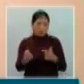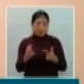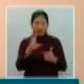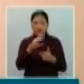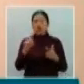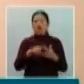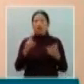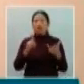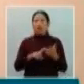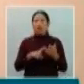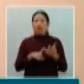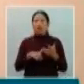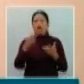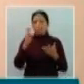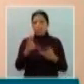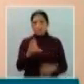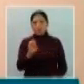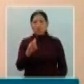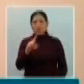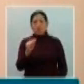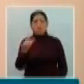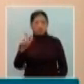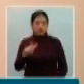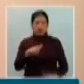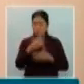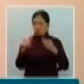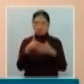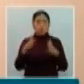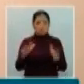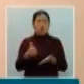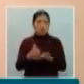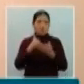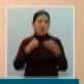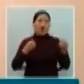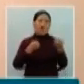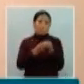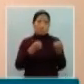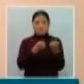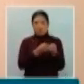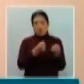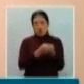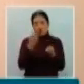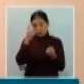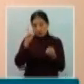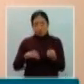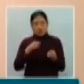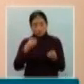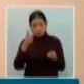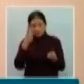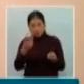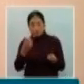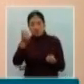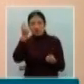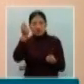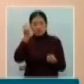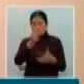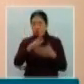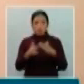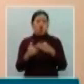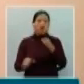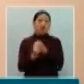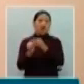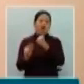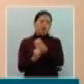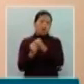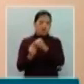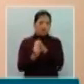y CEPAL, que nos han apoyado para ver, para podernos garantizar